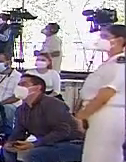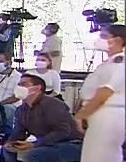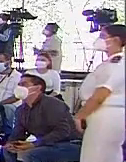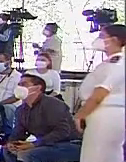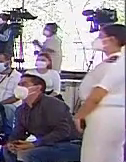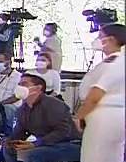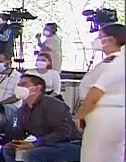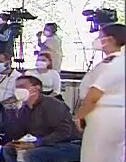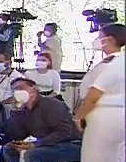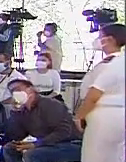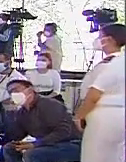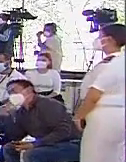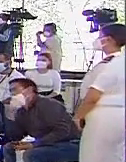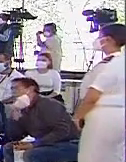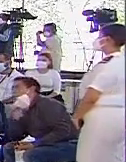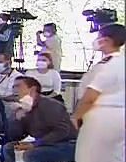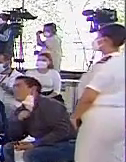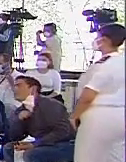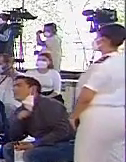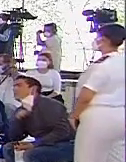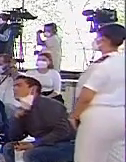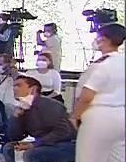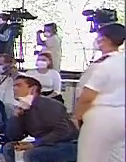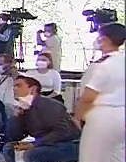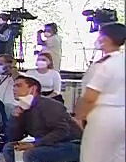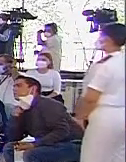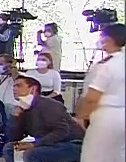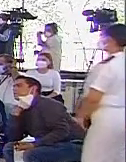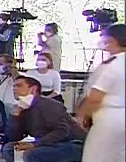No, ya no vamos a estar en giras.